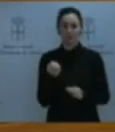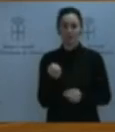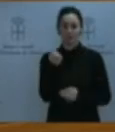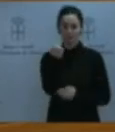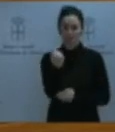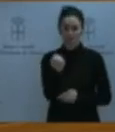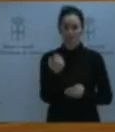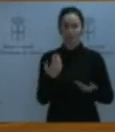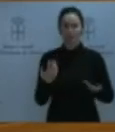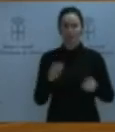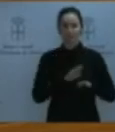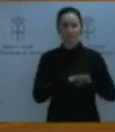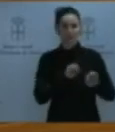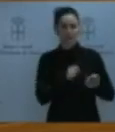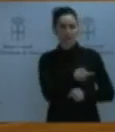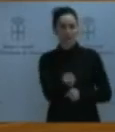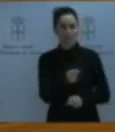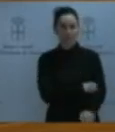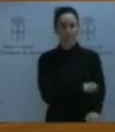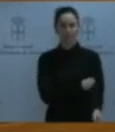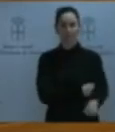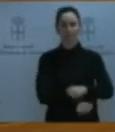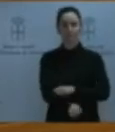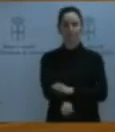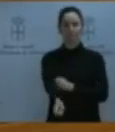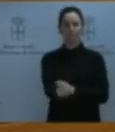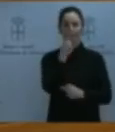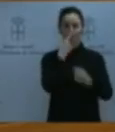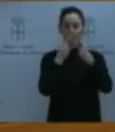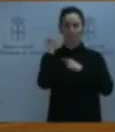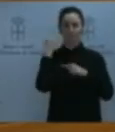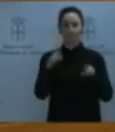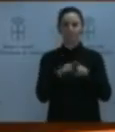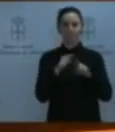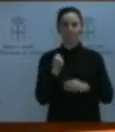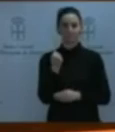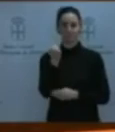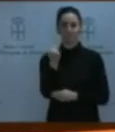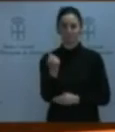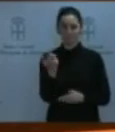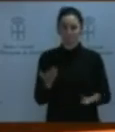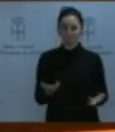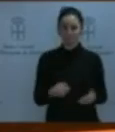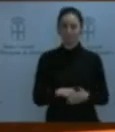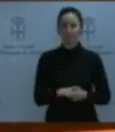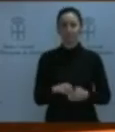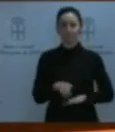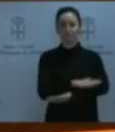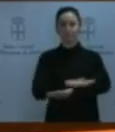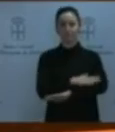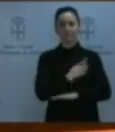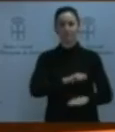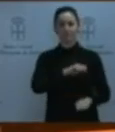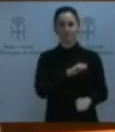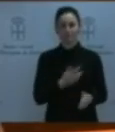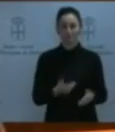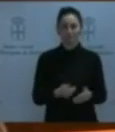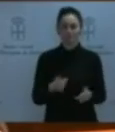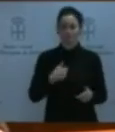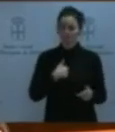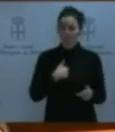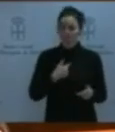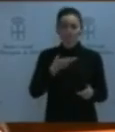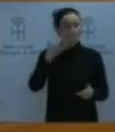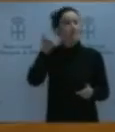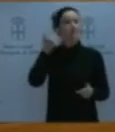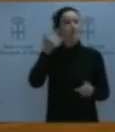el año pasado uno de los sostenes del Gobierno de España, y yo, ya que presumen de su visión, pues ya que